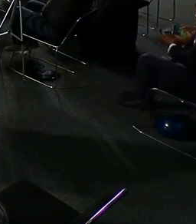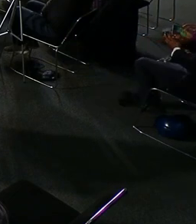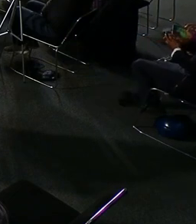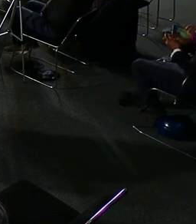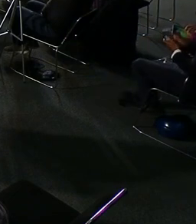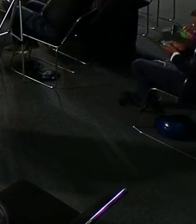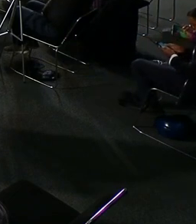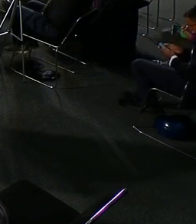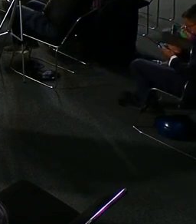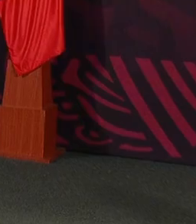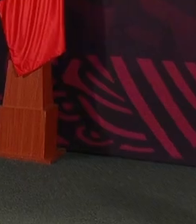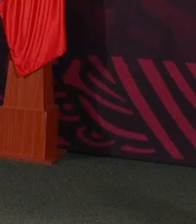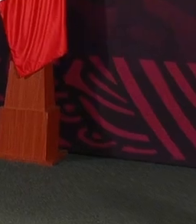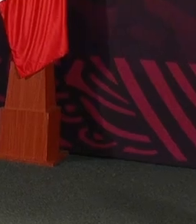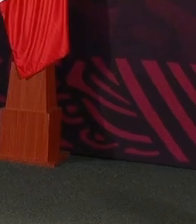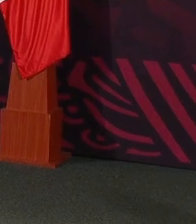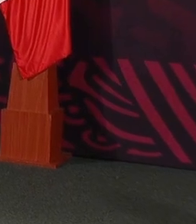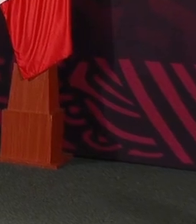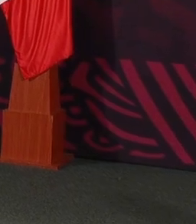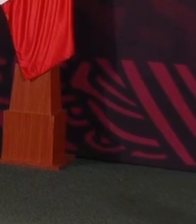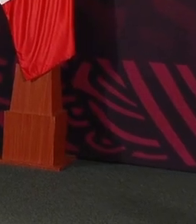informar.